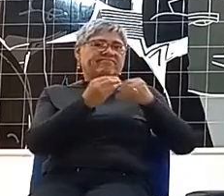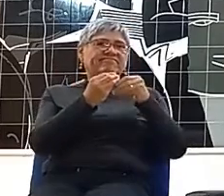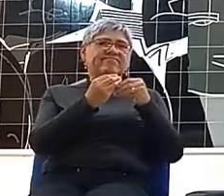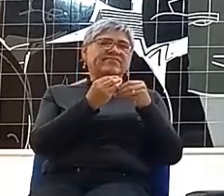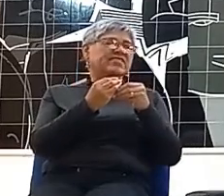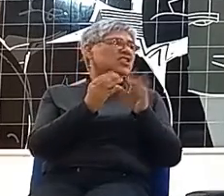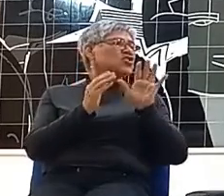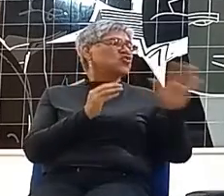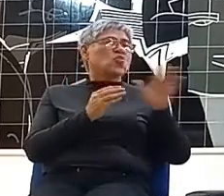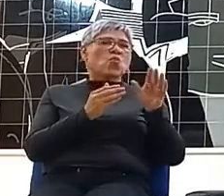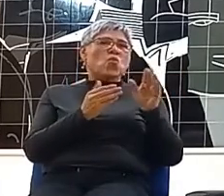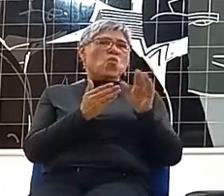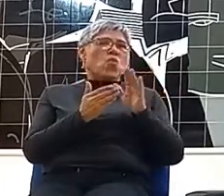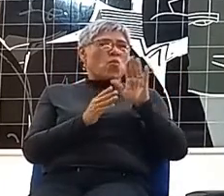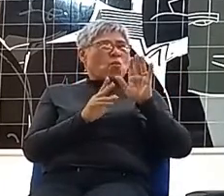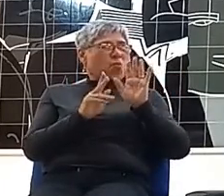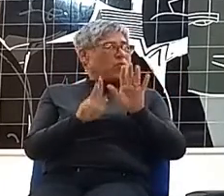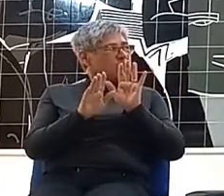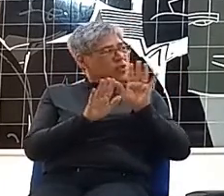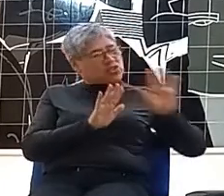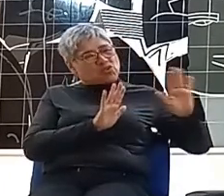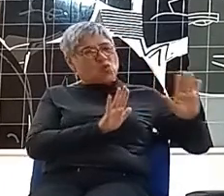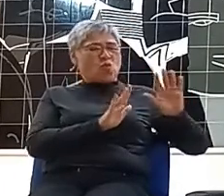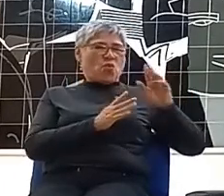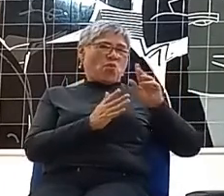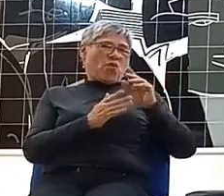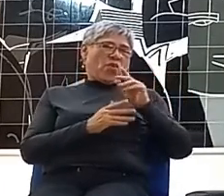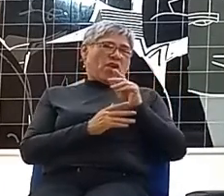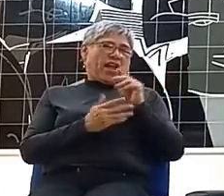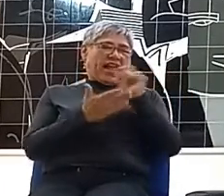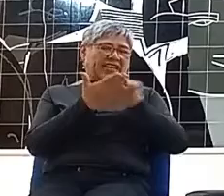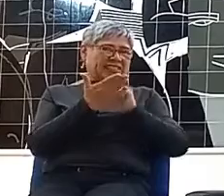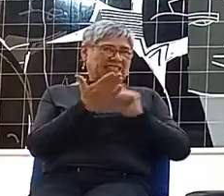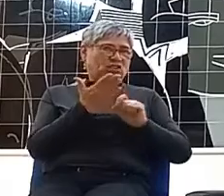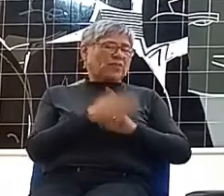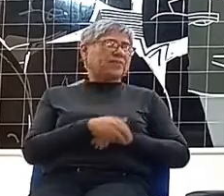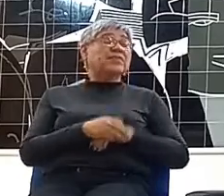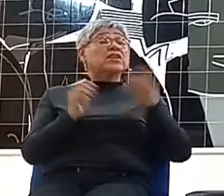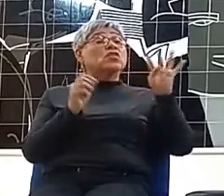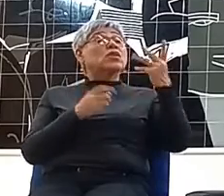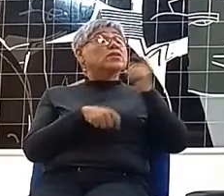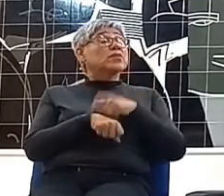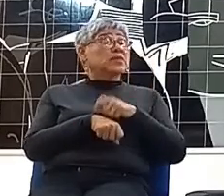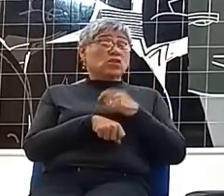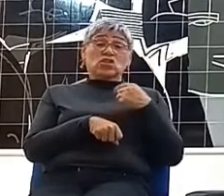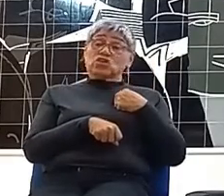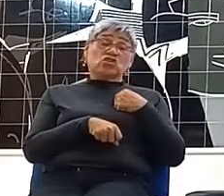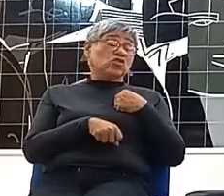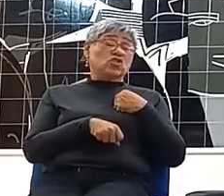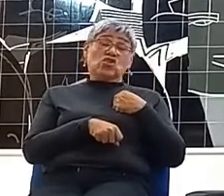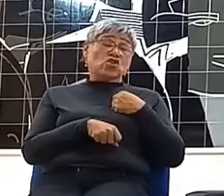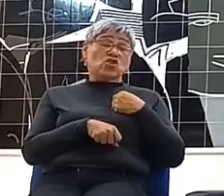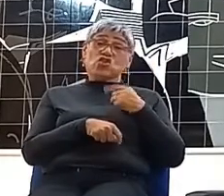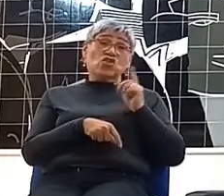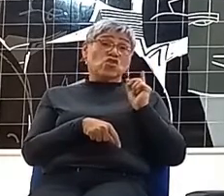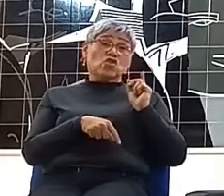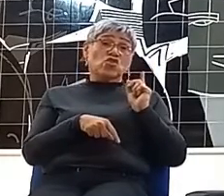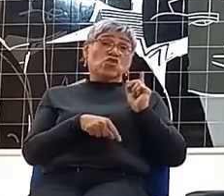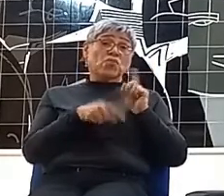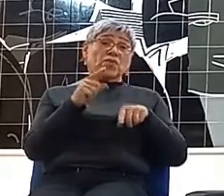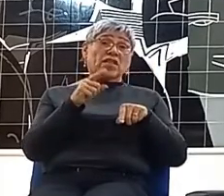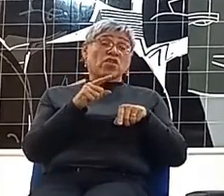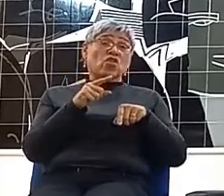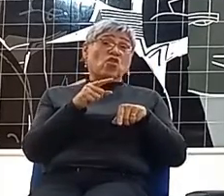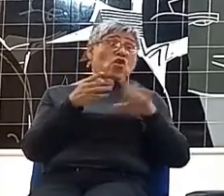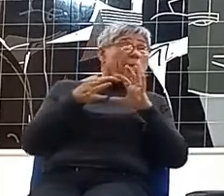son propios del escritor que nos acompaña hoy. Un cuarto momento, Alberto, que lo podemos por supuesto ligar con los